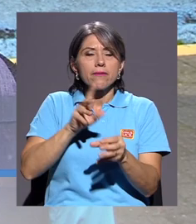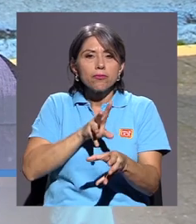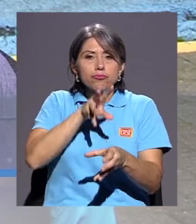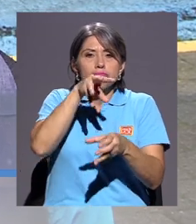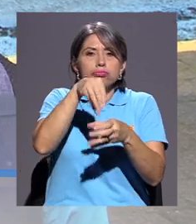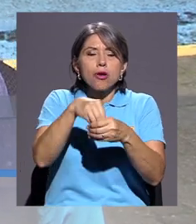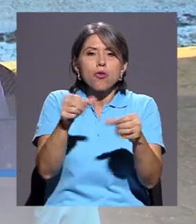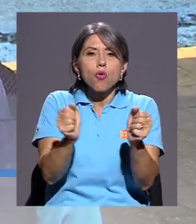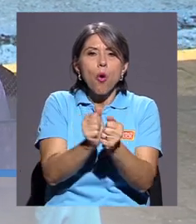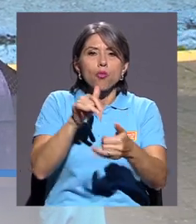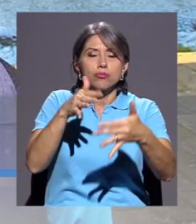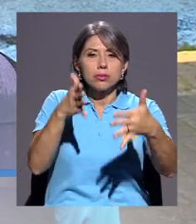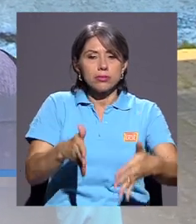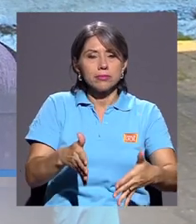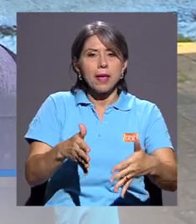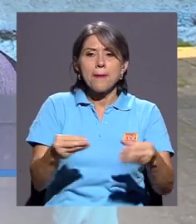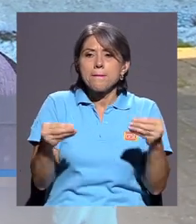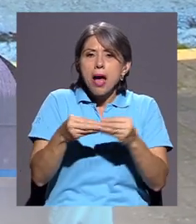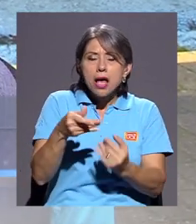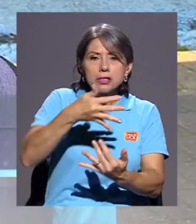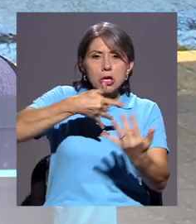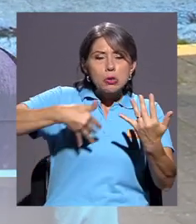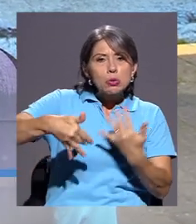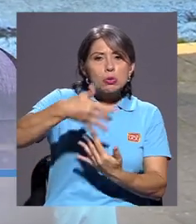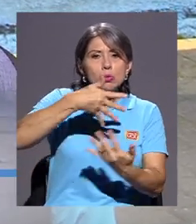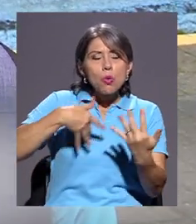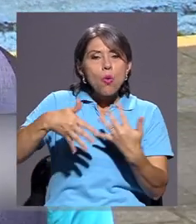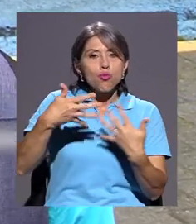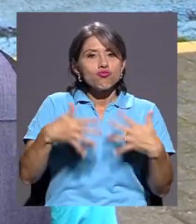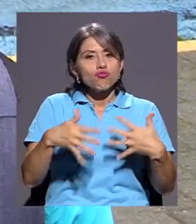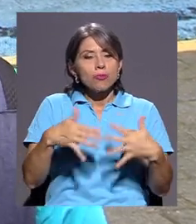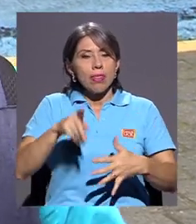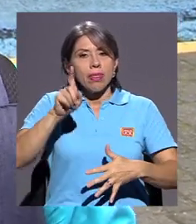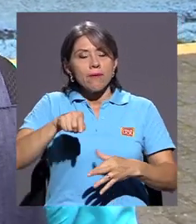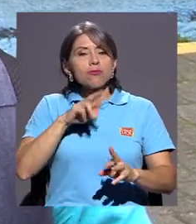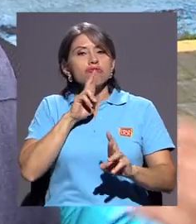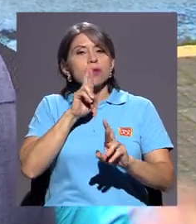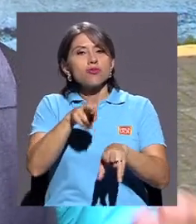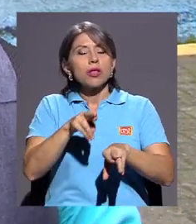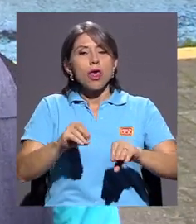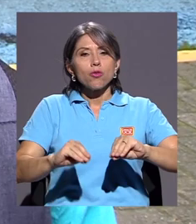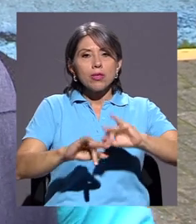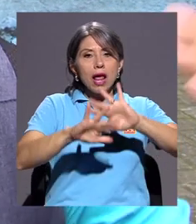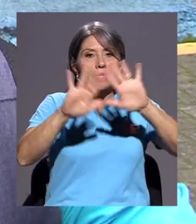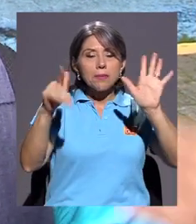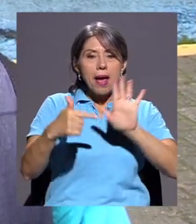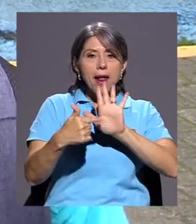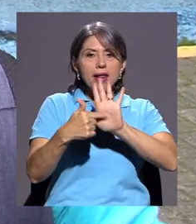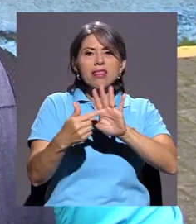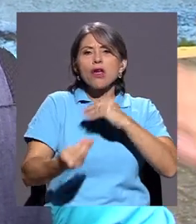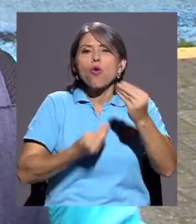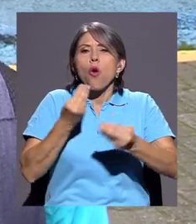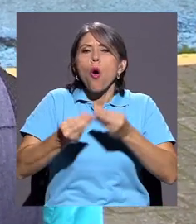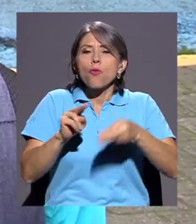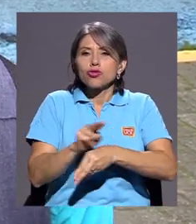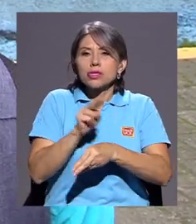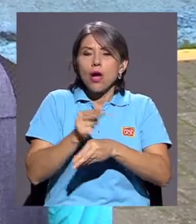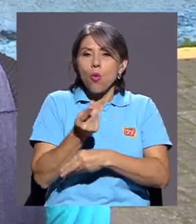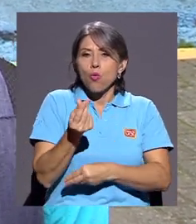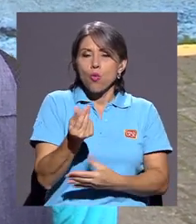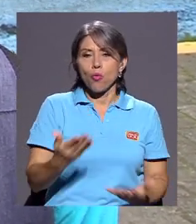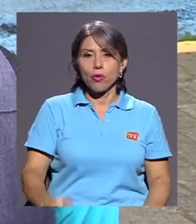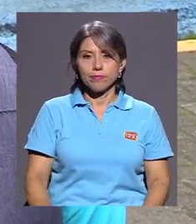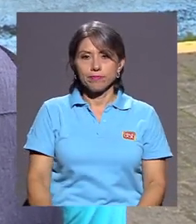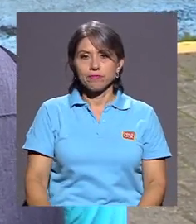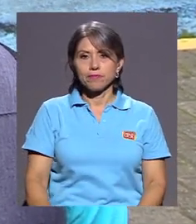son, con lo que es la población estudiantil, ¿verdad? Y aún así dar un resultado transparente en cómo se están manejando